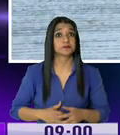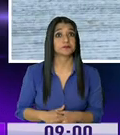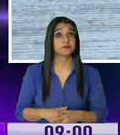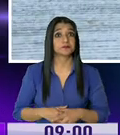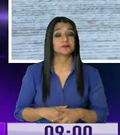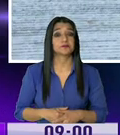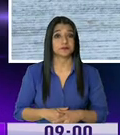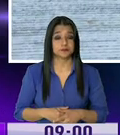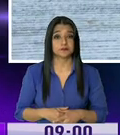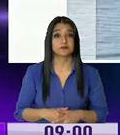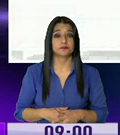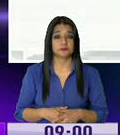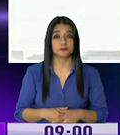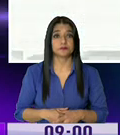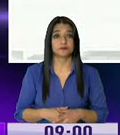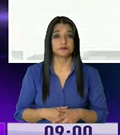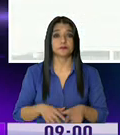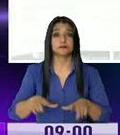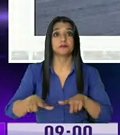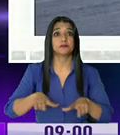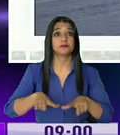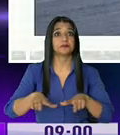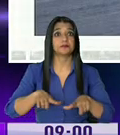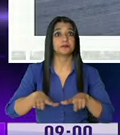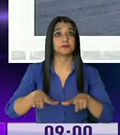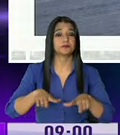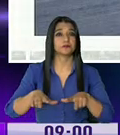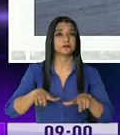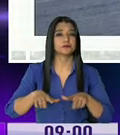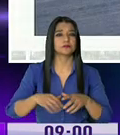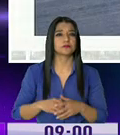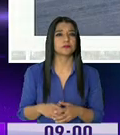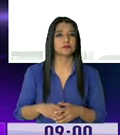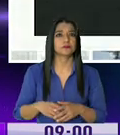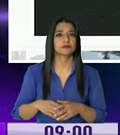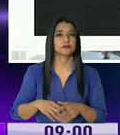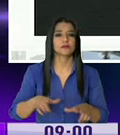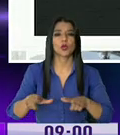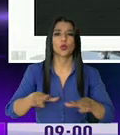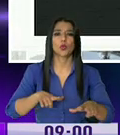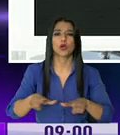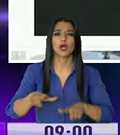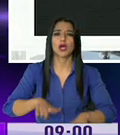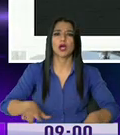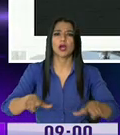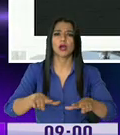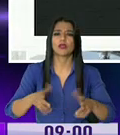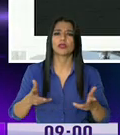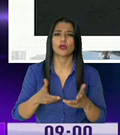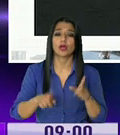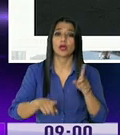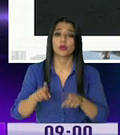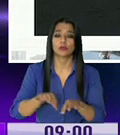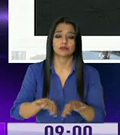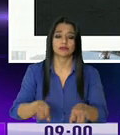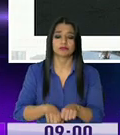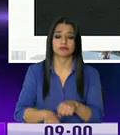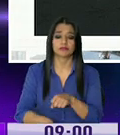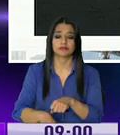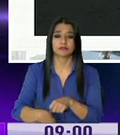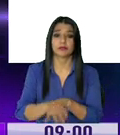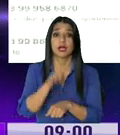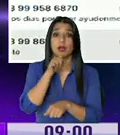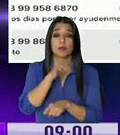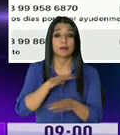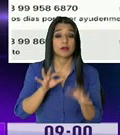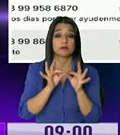ahí está. Fugita de agua. ¿En qué parte es esto? Miren, ahí está. Claro, ya van varias semanas. ¿Hay algunas fugas de agua en la ciudad, Ali? Que